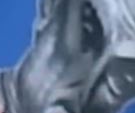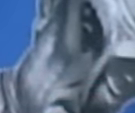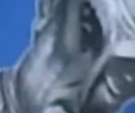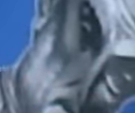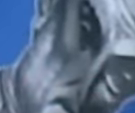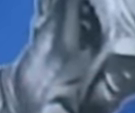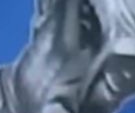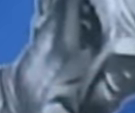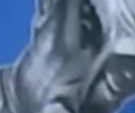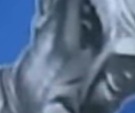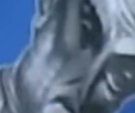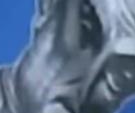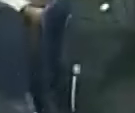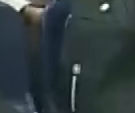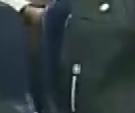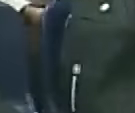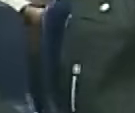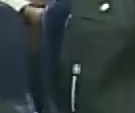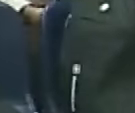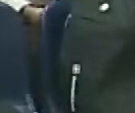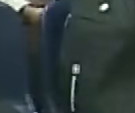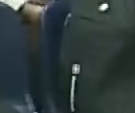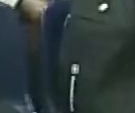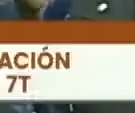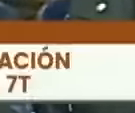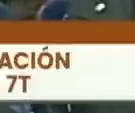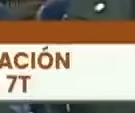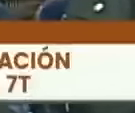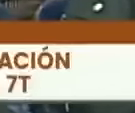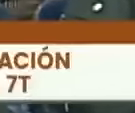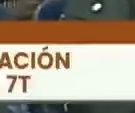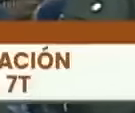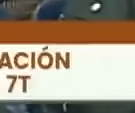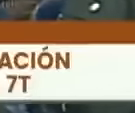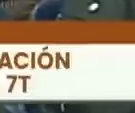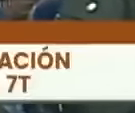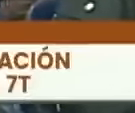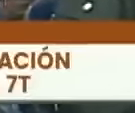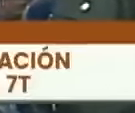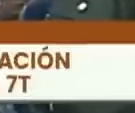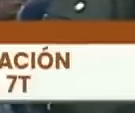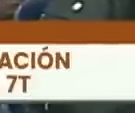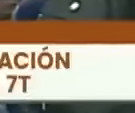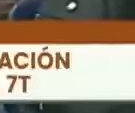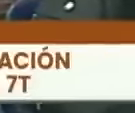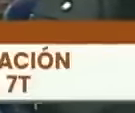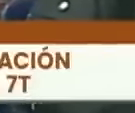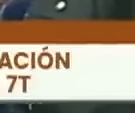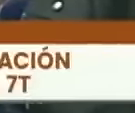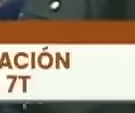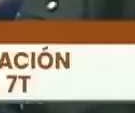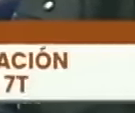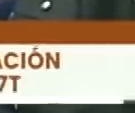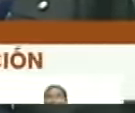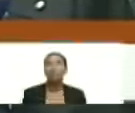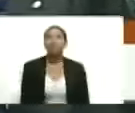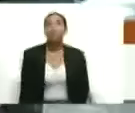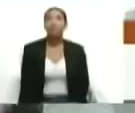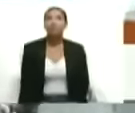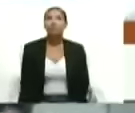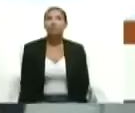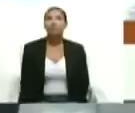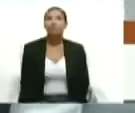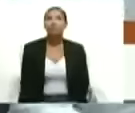se respeta. Venezuela es libre, independiente y priva el derecho a la autodeterminación.